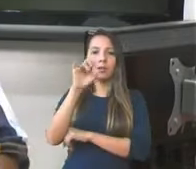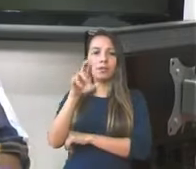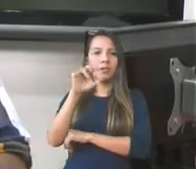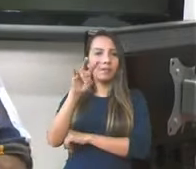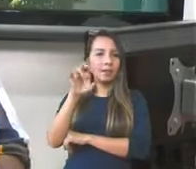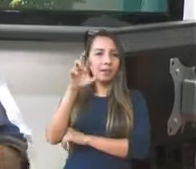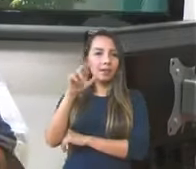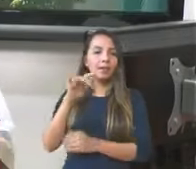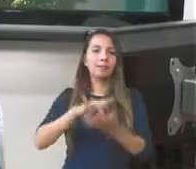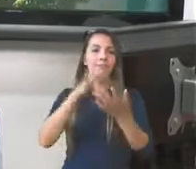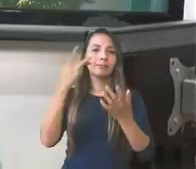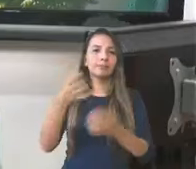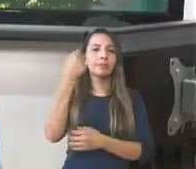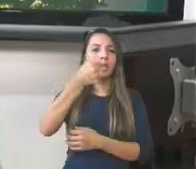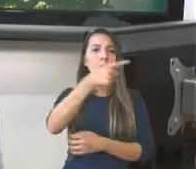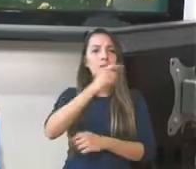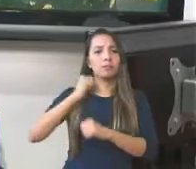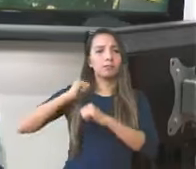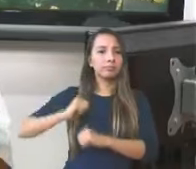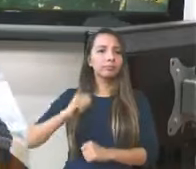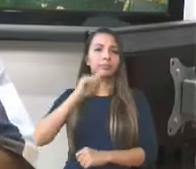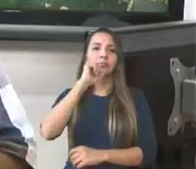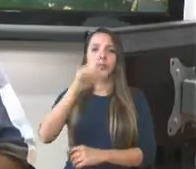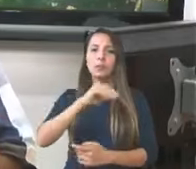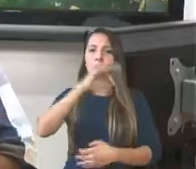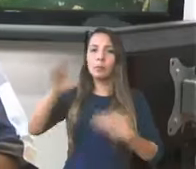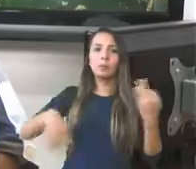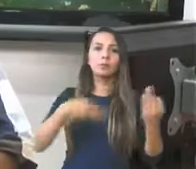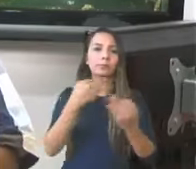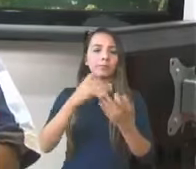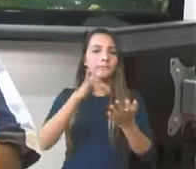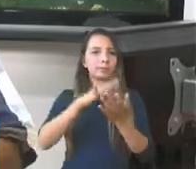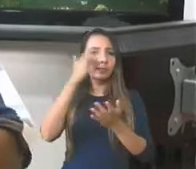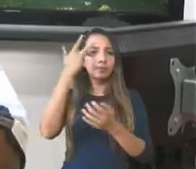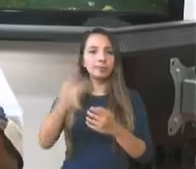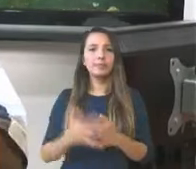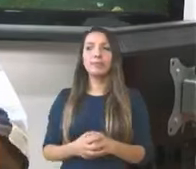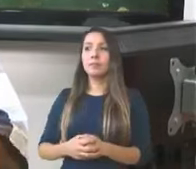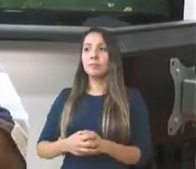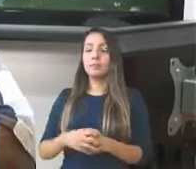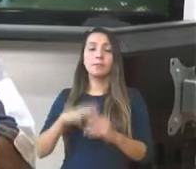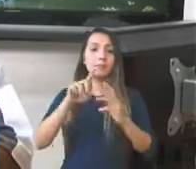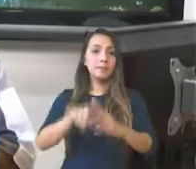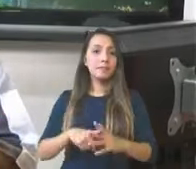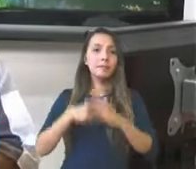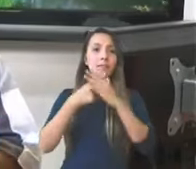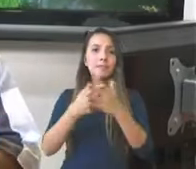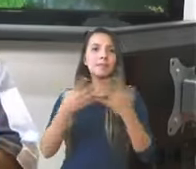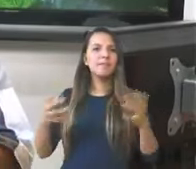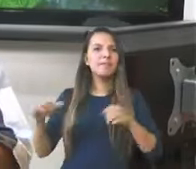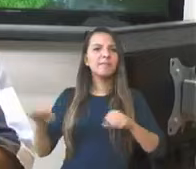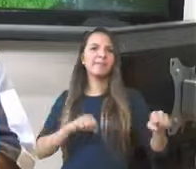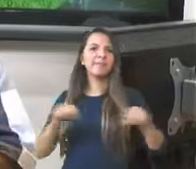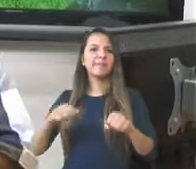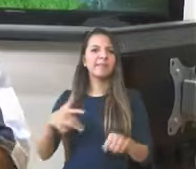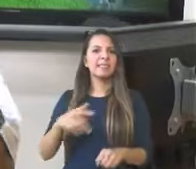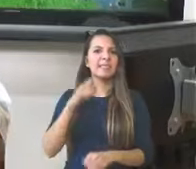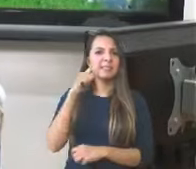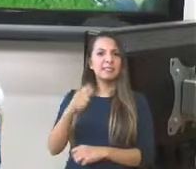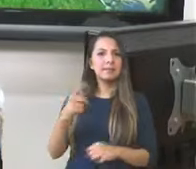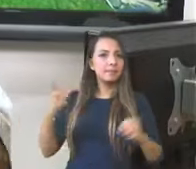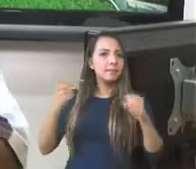muchas gracias, un saludo a producción también, en cabina, gracias. Y pues vamos a empezar, ¿cómo se vivió el sismo? ¿Cómo se